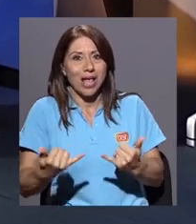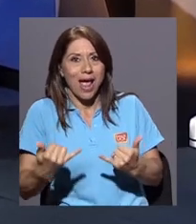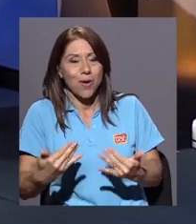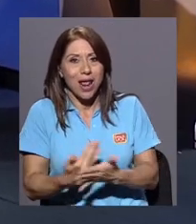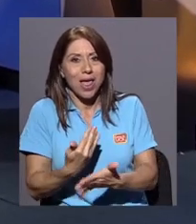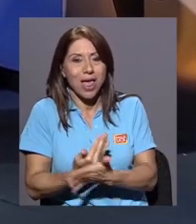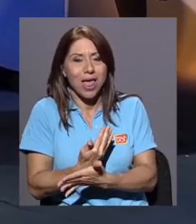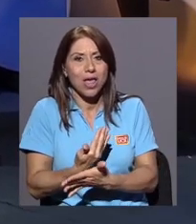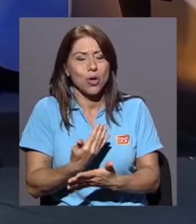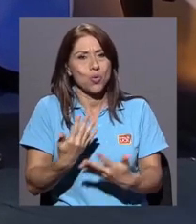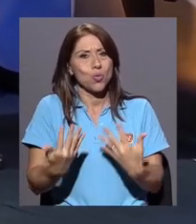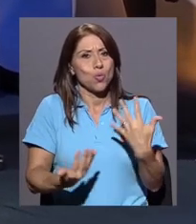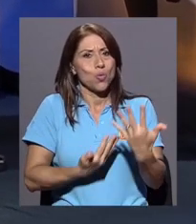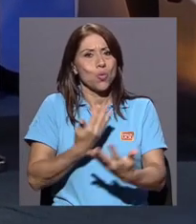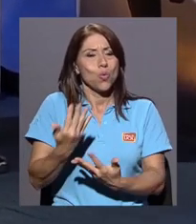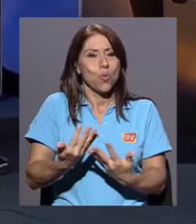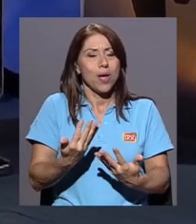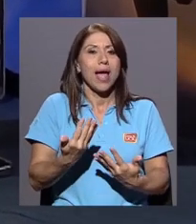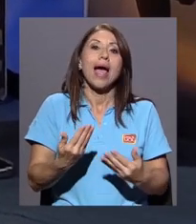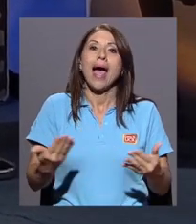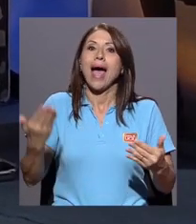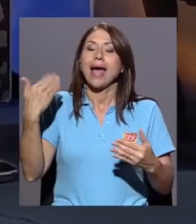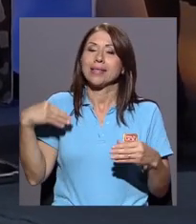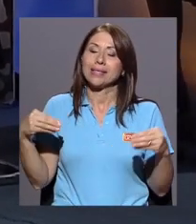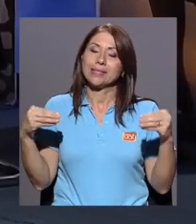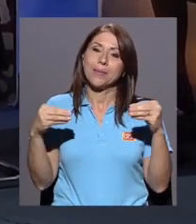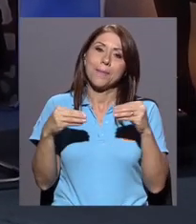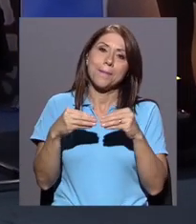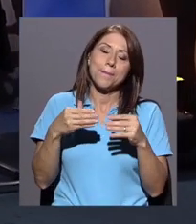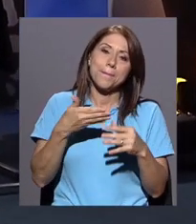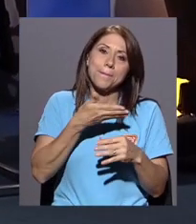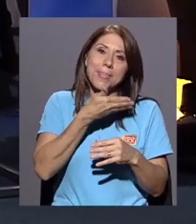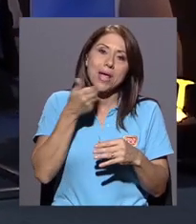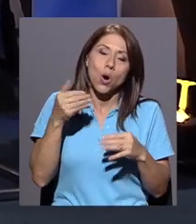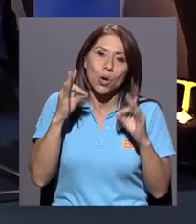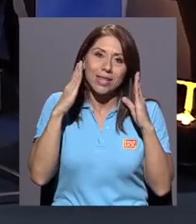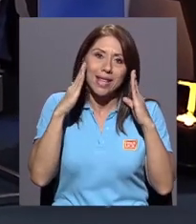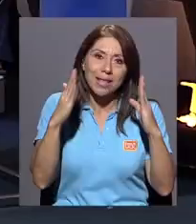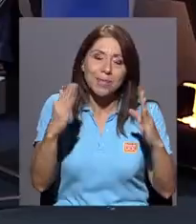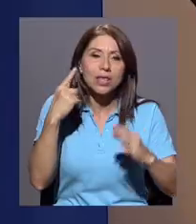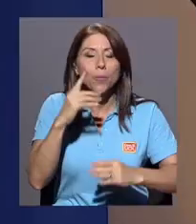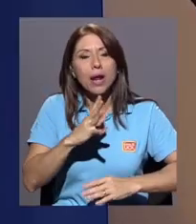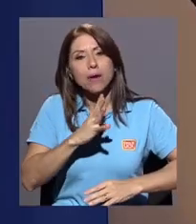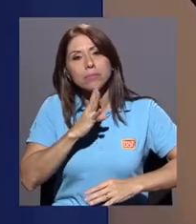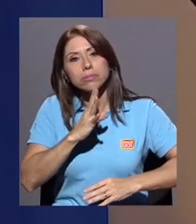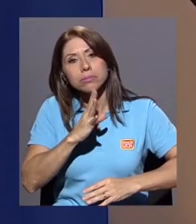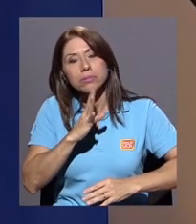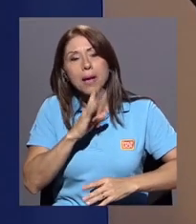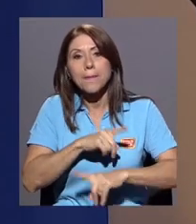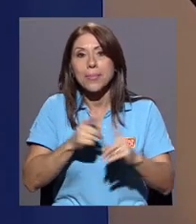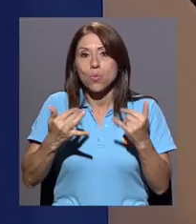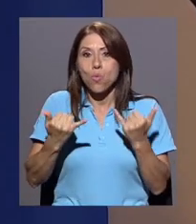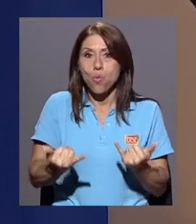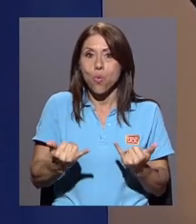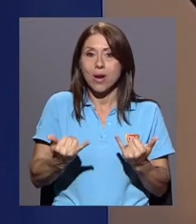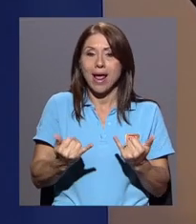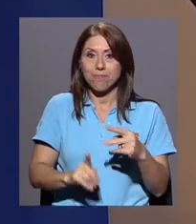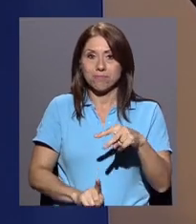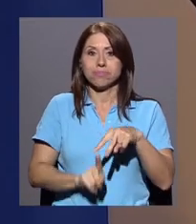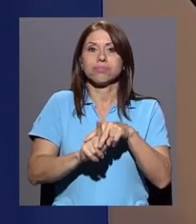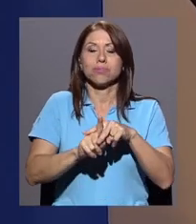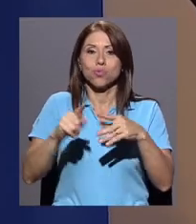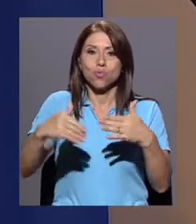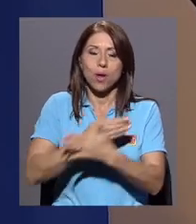un periodismo que tenía mucho mejor tratamiento, sobre todo en el marco del discurso. Hoy aparece un nuevo